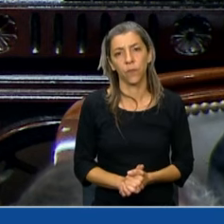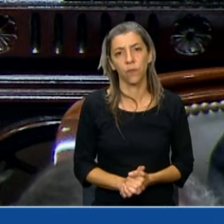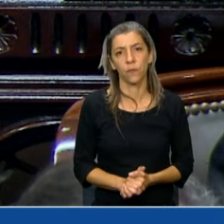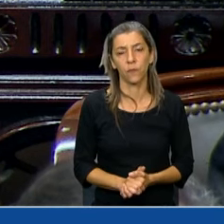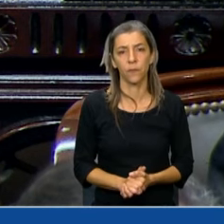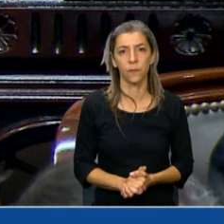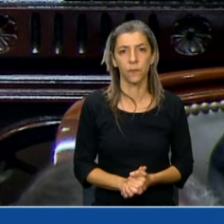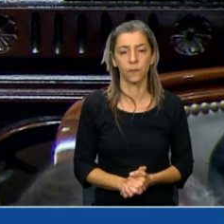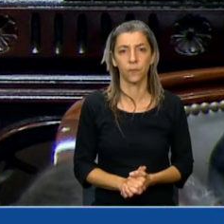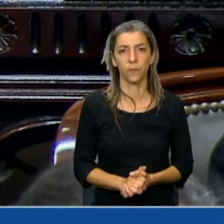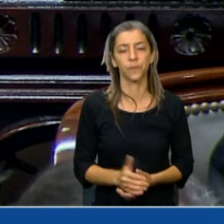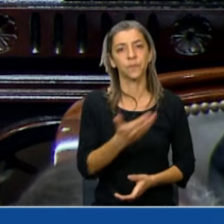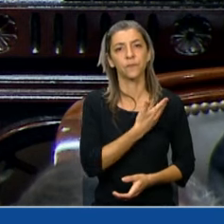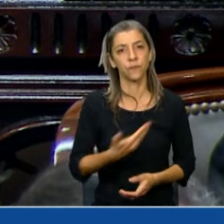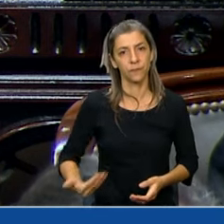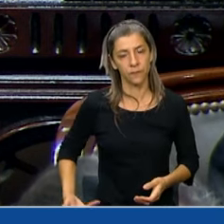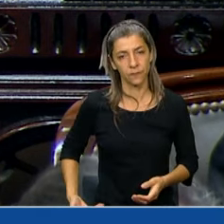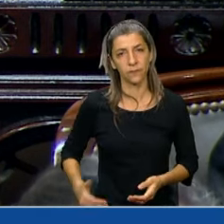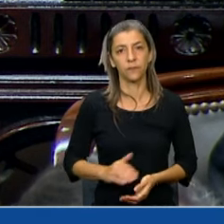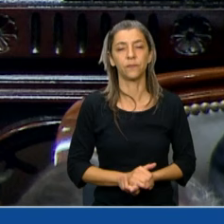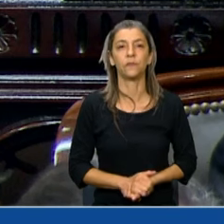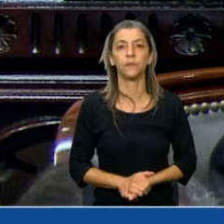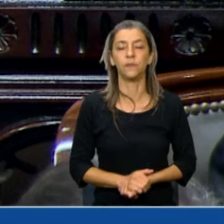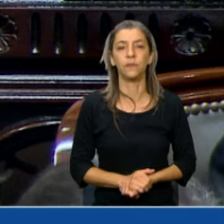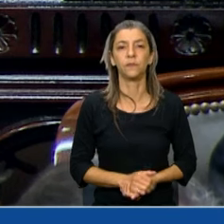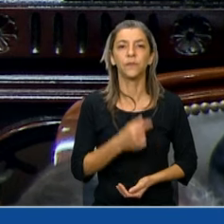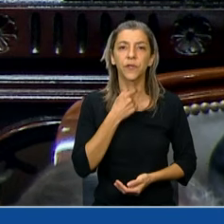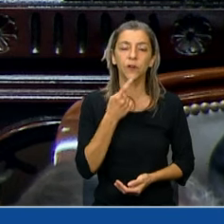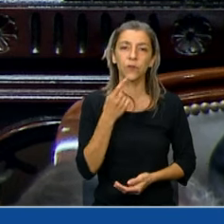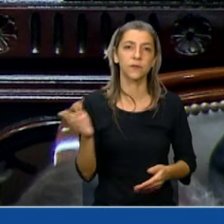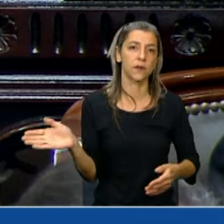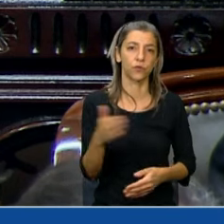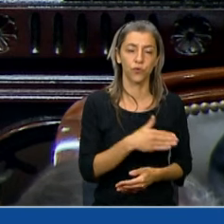presidenta le quiero hablar ahora a